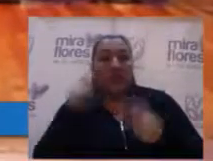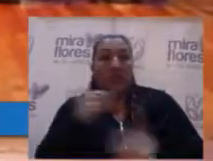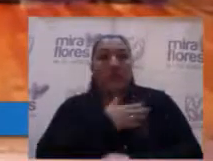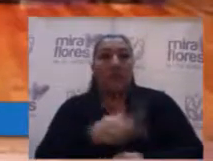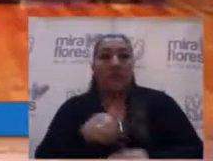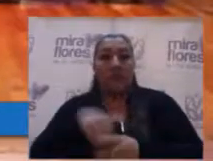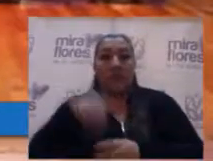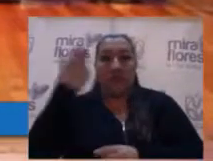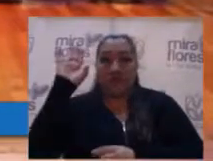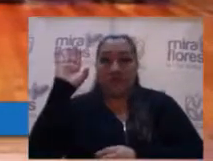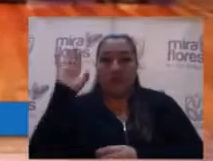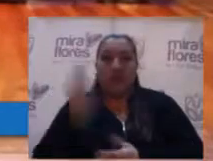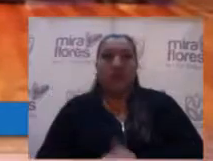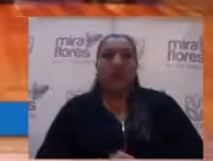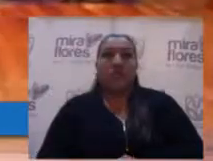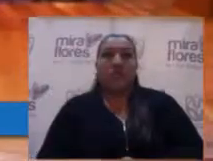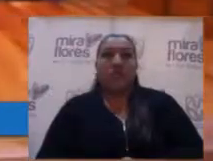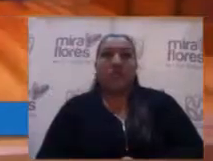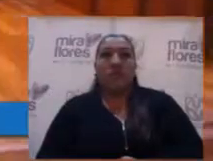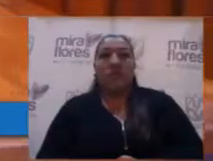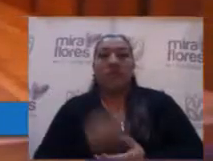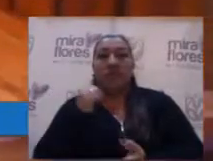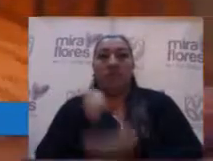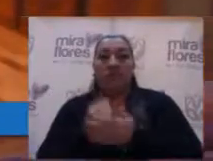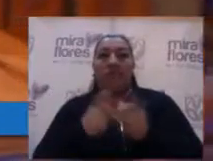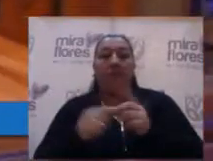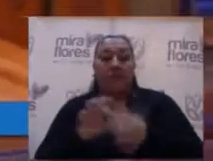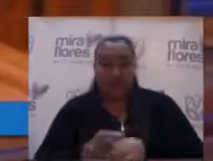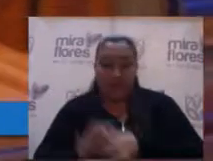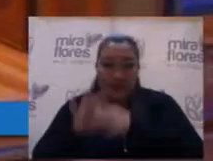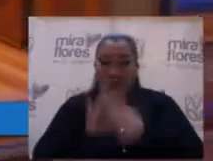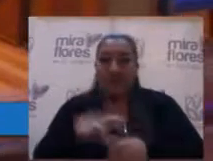expresar la señal de conformidad, se aprueba también por